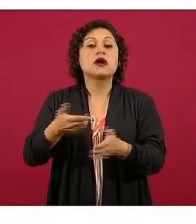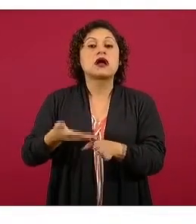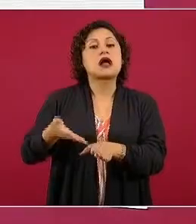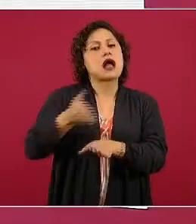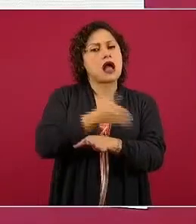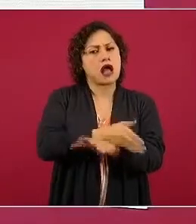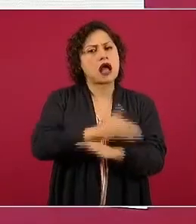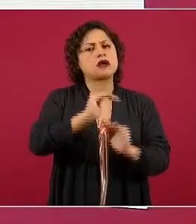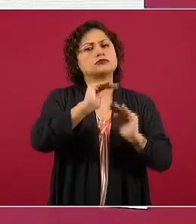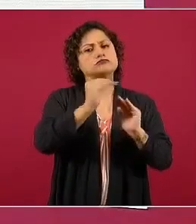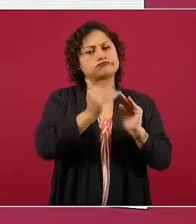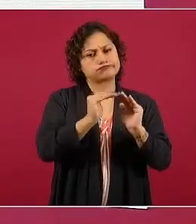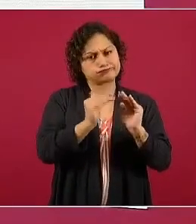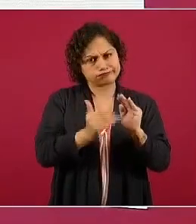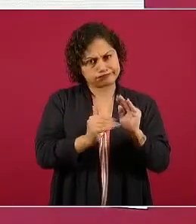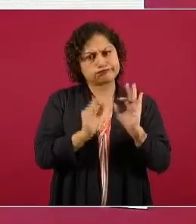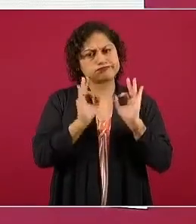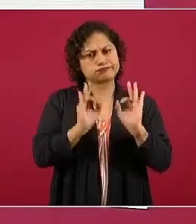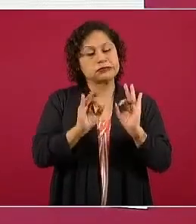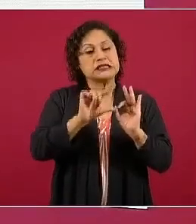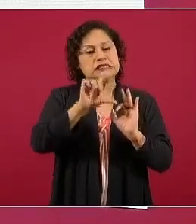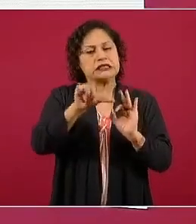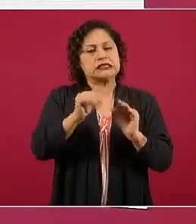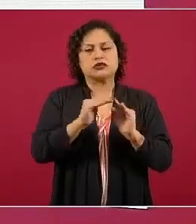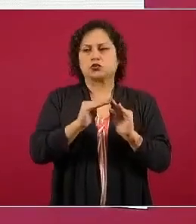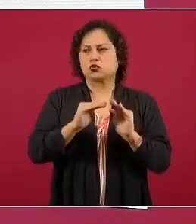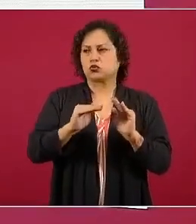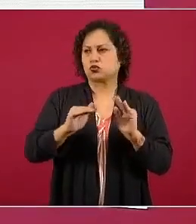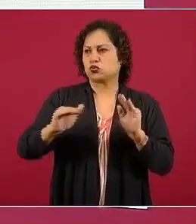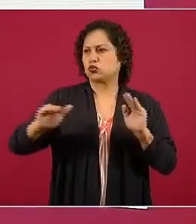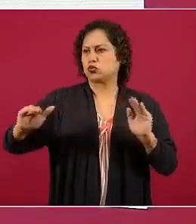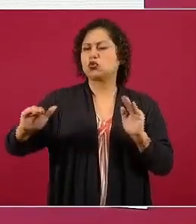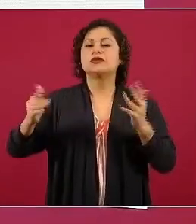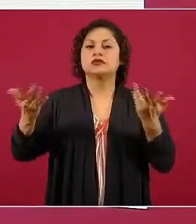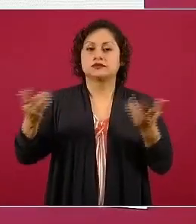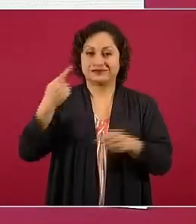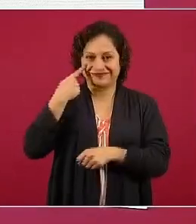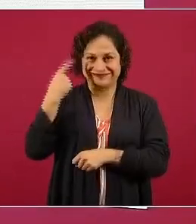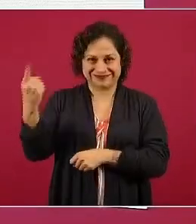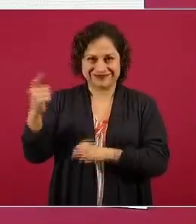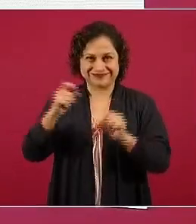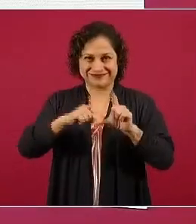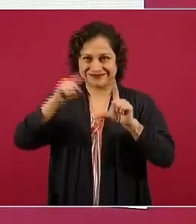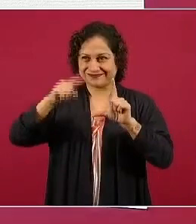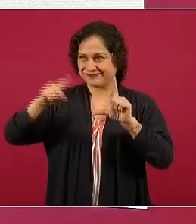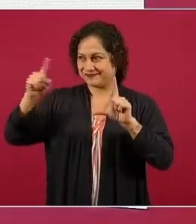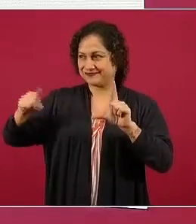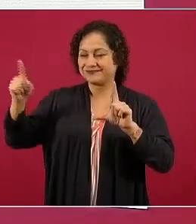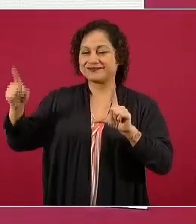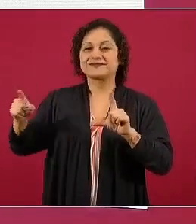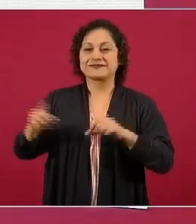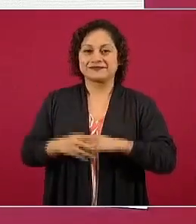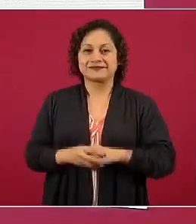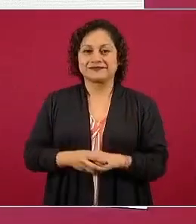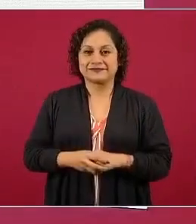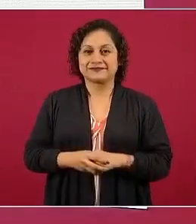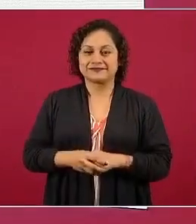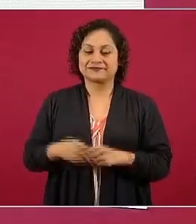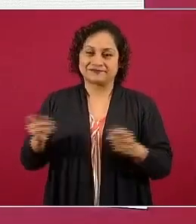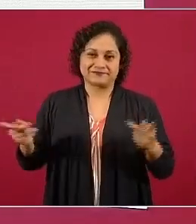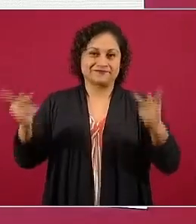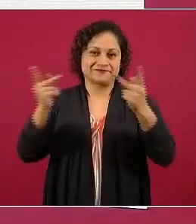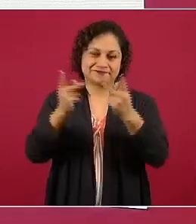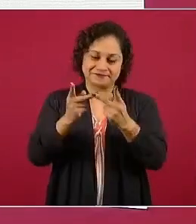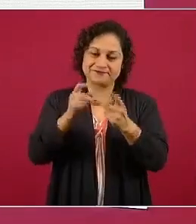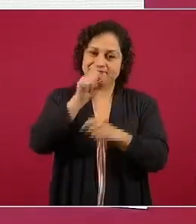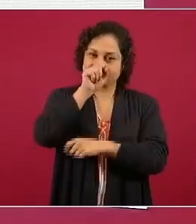mantenido prácticamente en una meseta, es muy parecido también cuando uno ve las curvas, parecido también a la de Jalisco con una